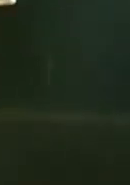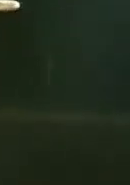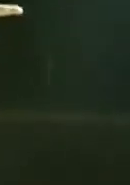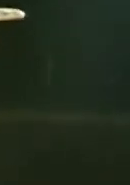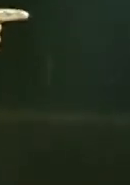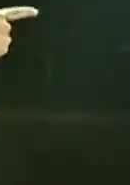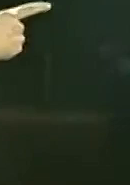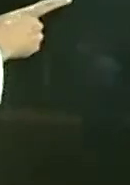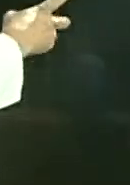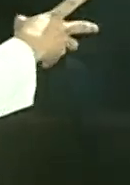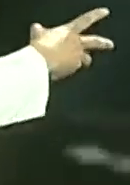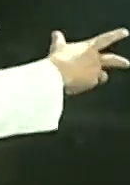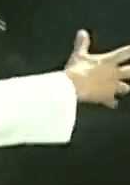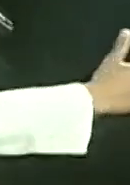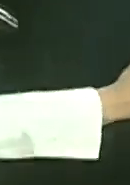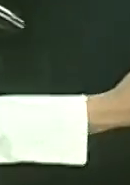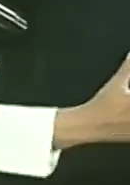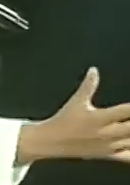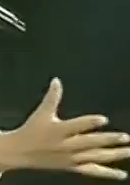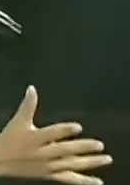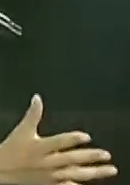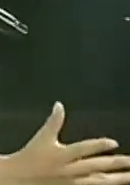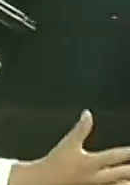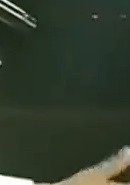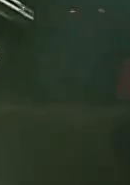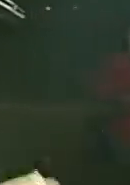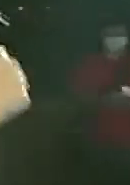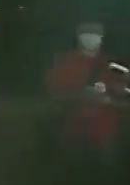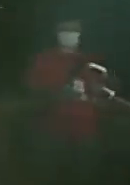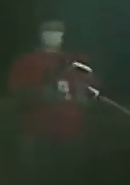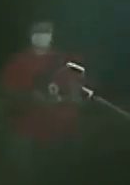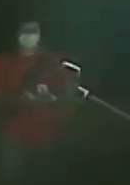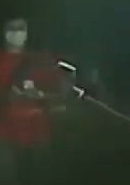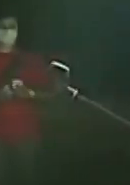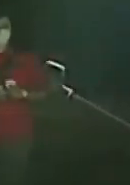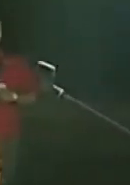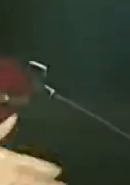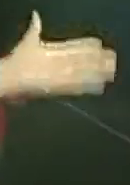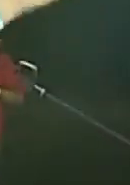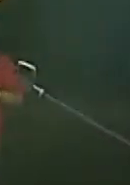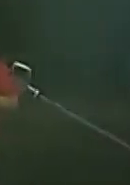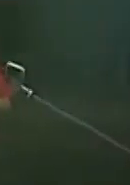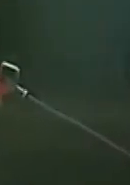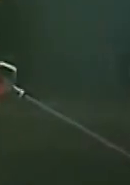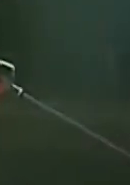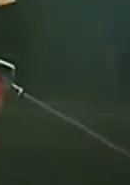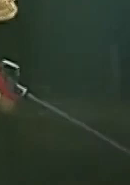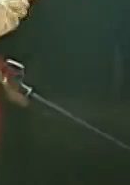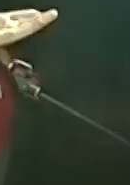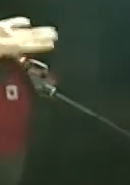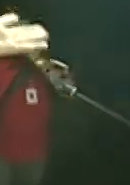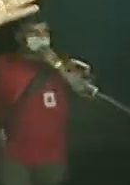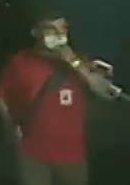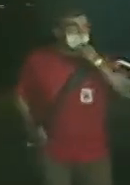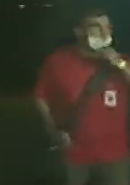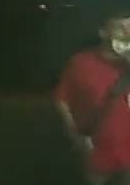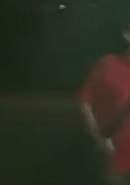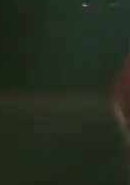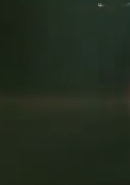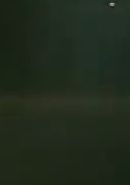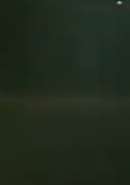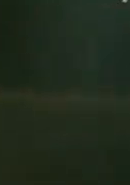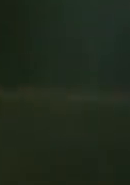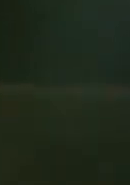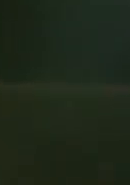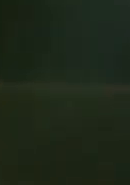que amor con amor se paga, y oigo clarito el sonido de sus santas embrujadas, que me indican que el parrando es todo el fin